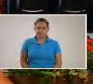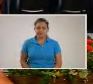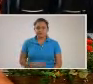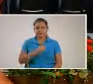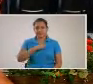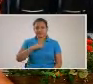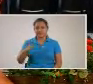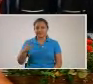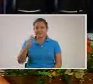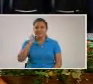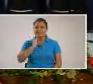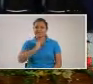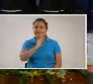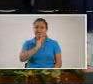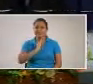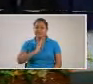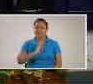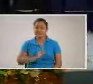está Israel.